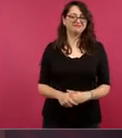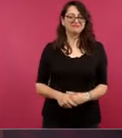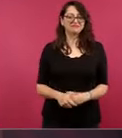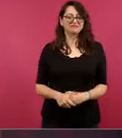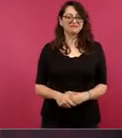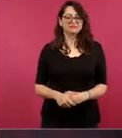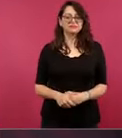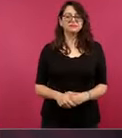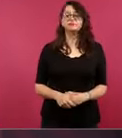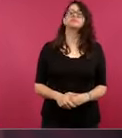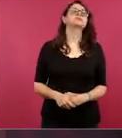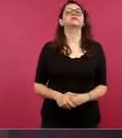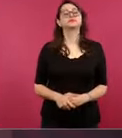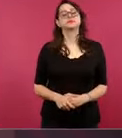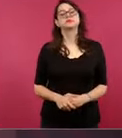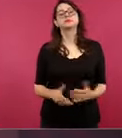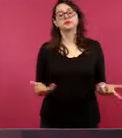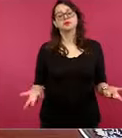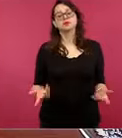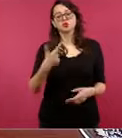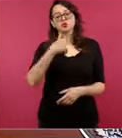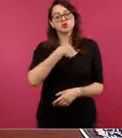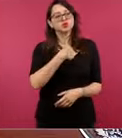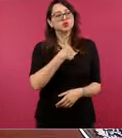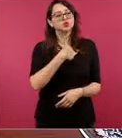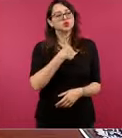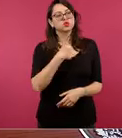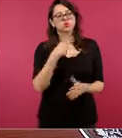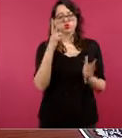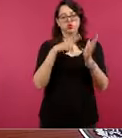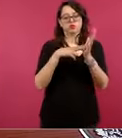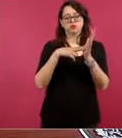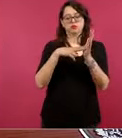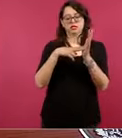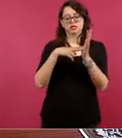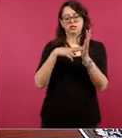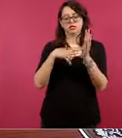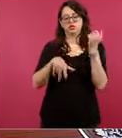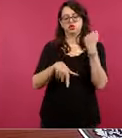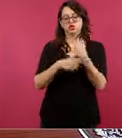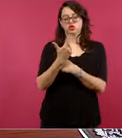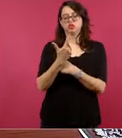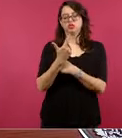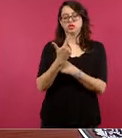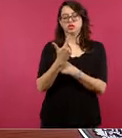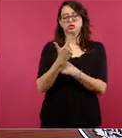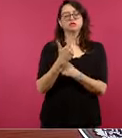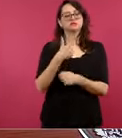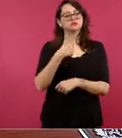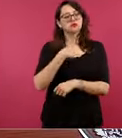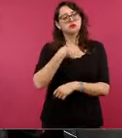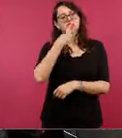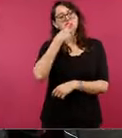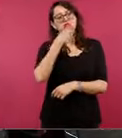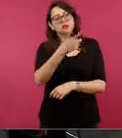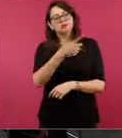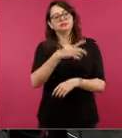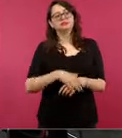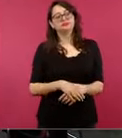Entonces, hablaba yo de que íbamos a obtener, creo que 800 mil millones al primer año de ahorro.